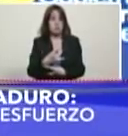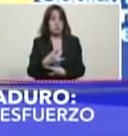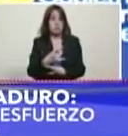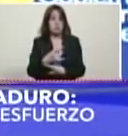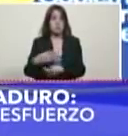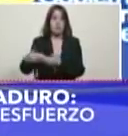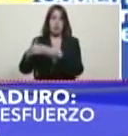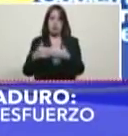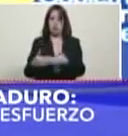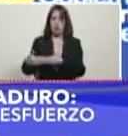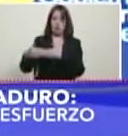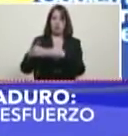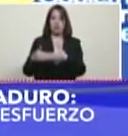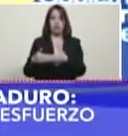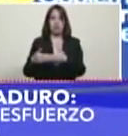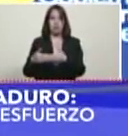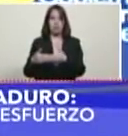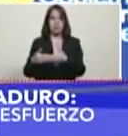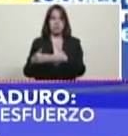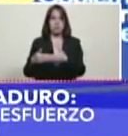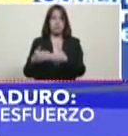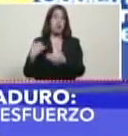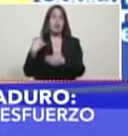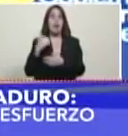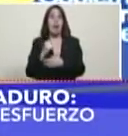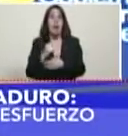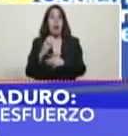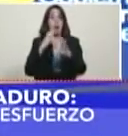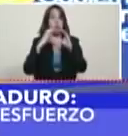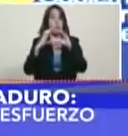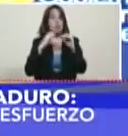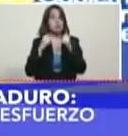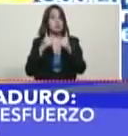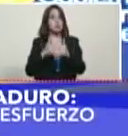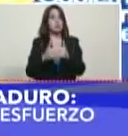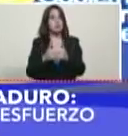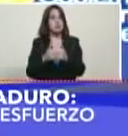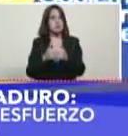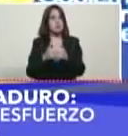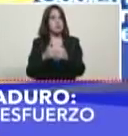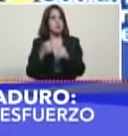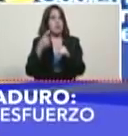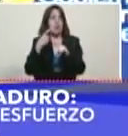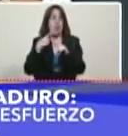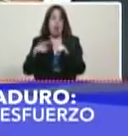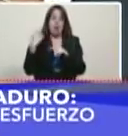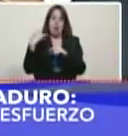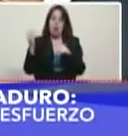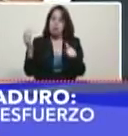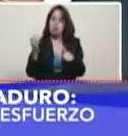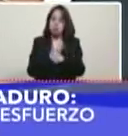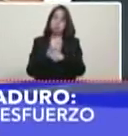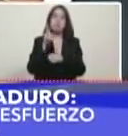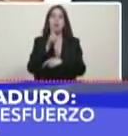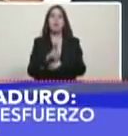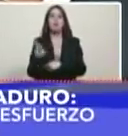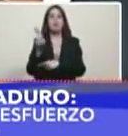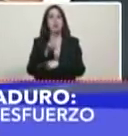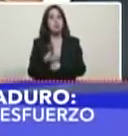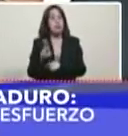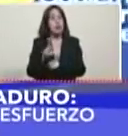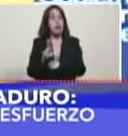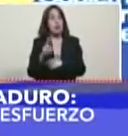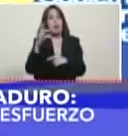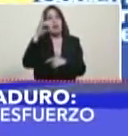imperiales. Ah, ¿que sirven para la comunicación y las utilizamos? Claro que sí. Mientras existan, las vamos a seguir utilizando.